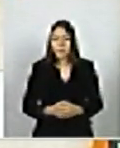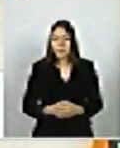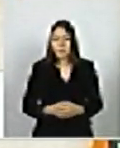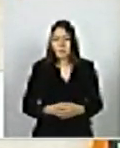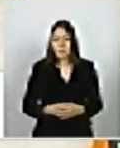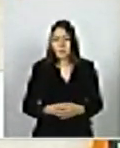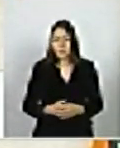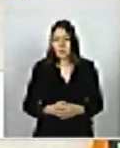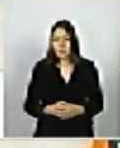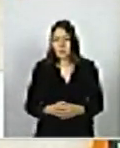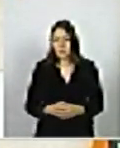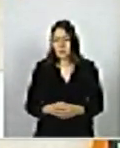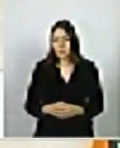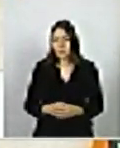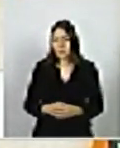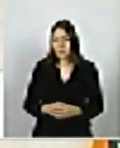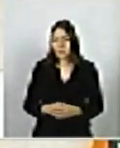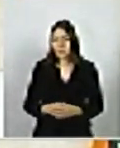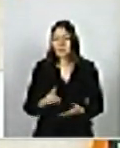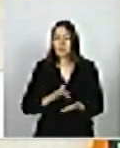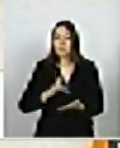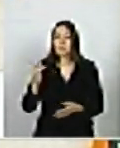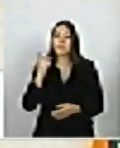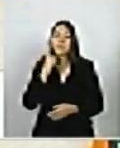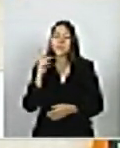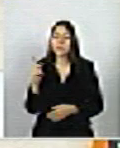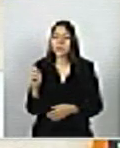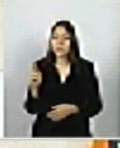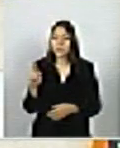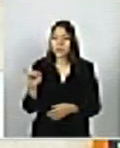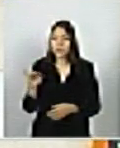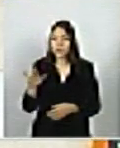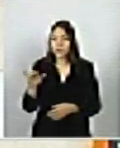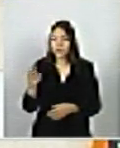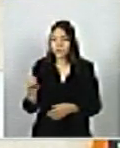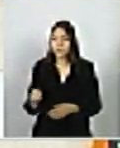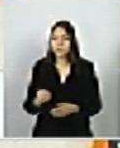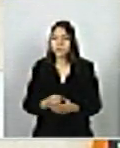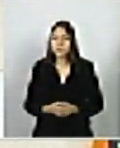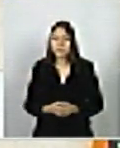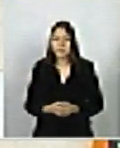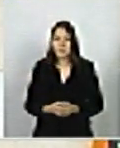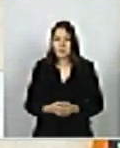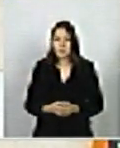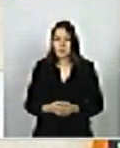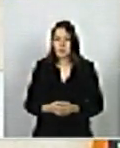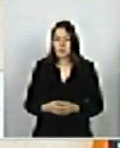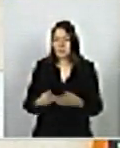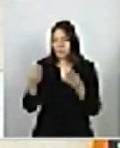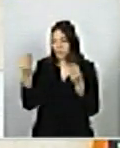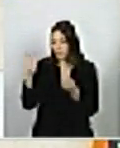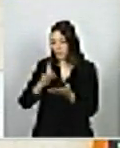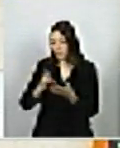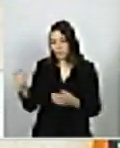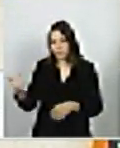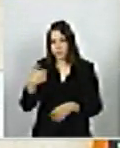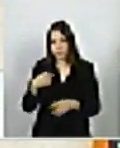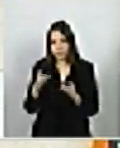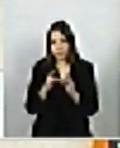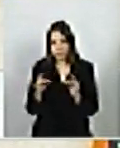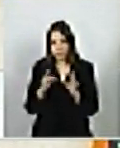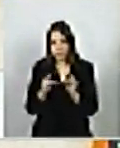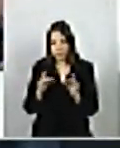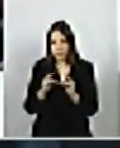Gracias, diputado Porfirio Muñoz Ledo. Le agradezco mucho los comentarios que ha hecho y sobre todo su